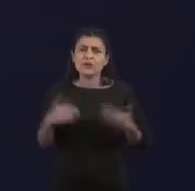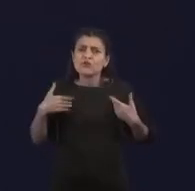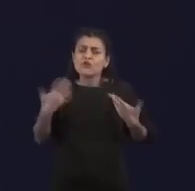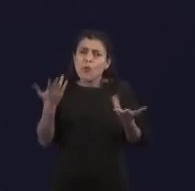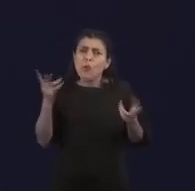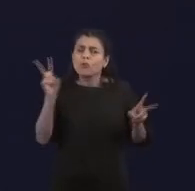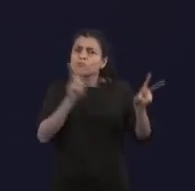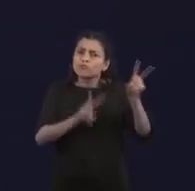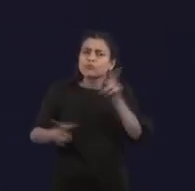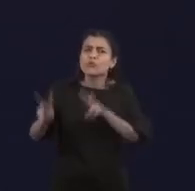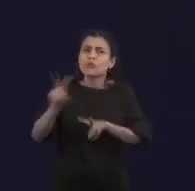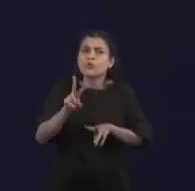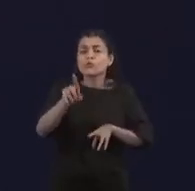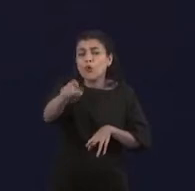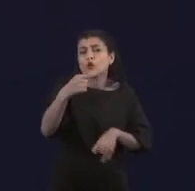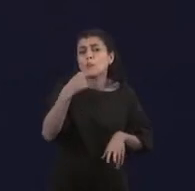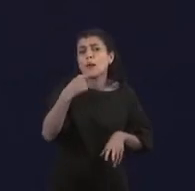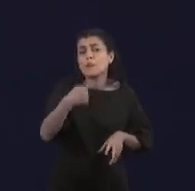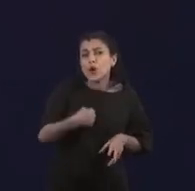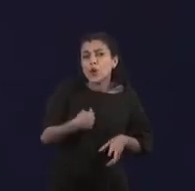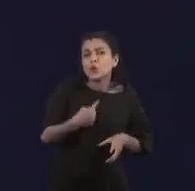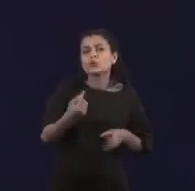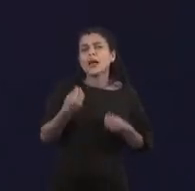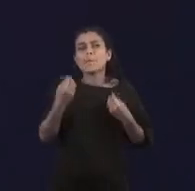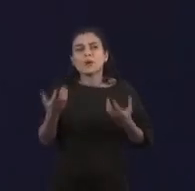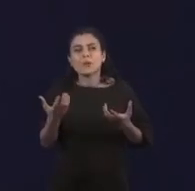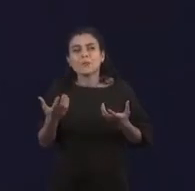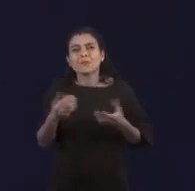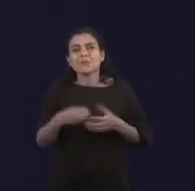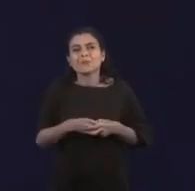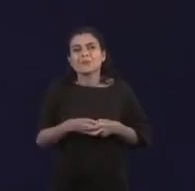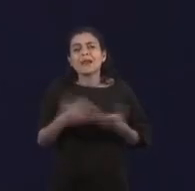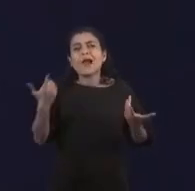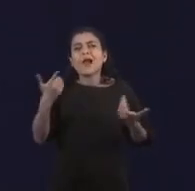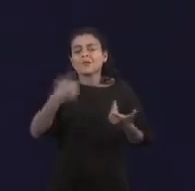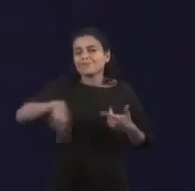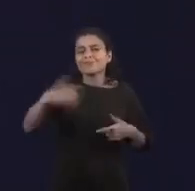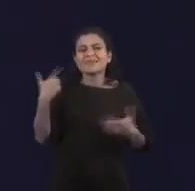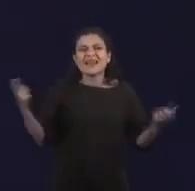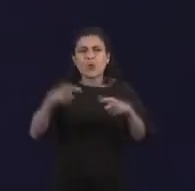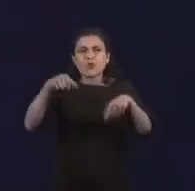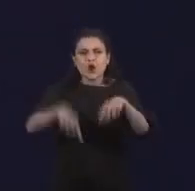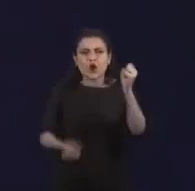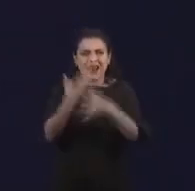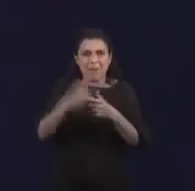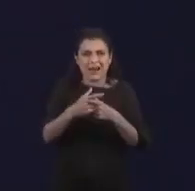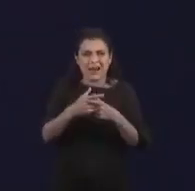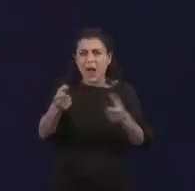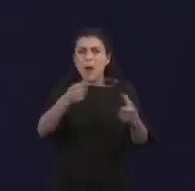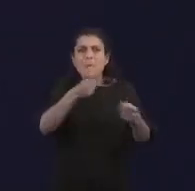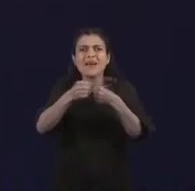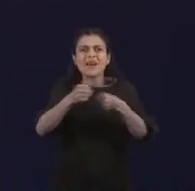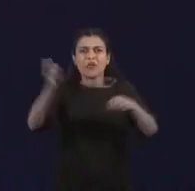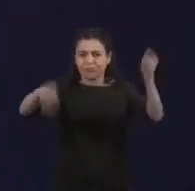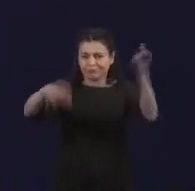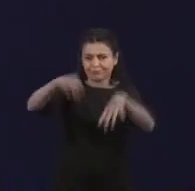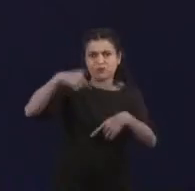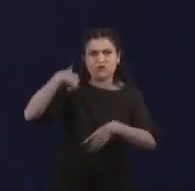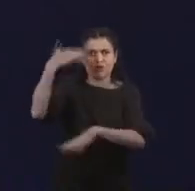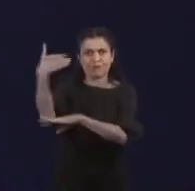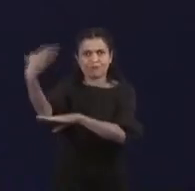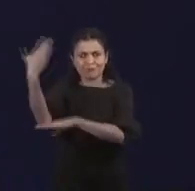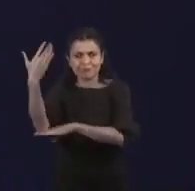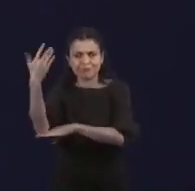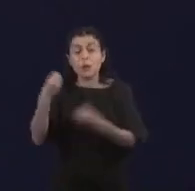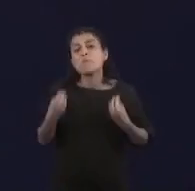intentar que lo que vos estás planteando, que es, bueno, esto de que, porque en definitiva, ¿por qué estamos acá o por qué estoy yo acá o por qué los periodistas están acá? Bueno, seguramente están